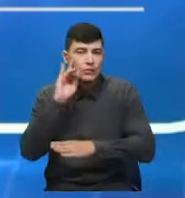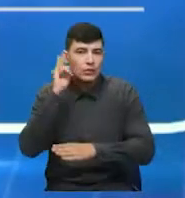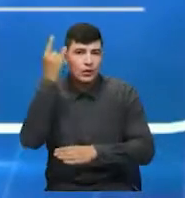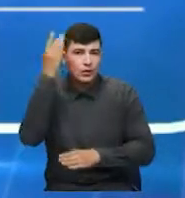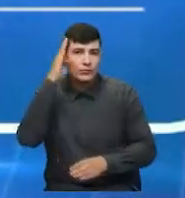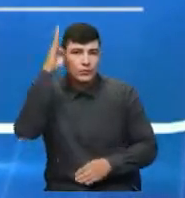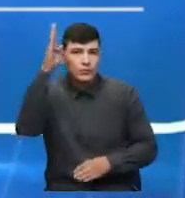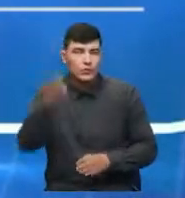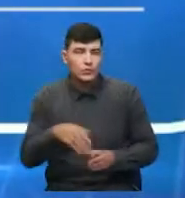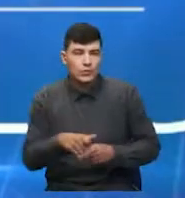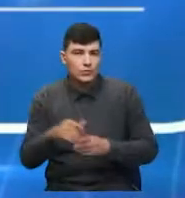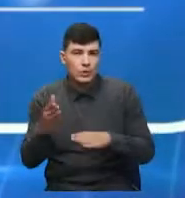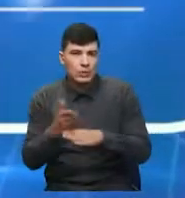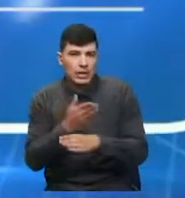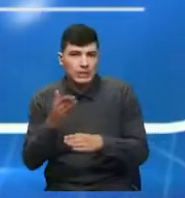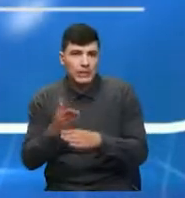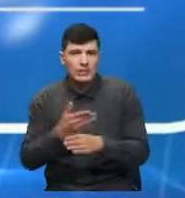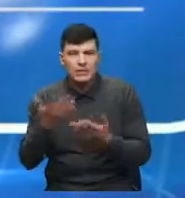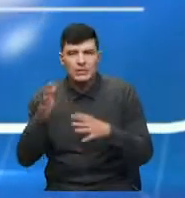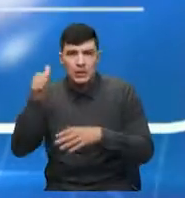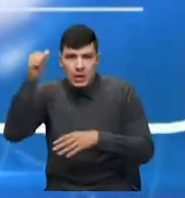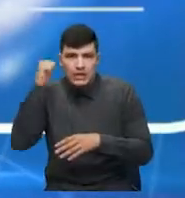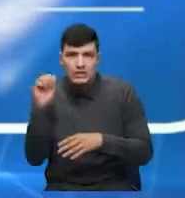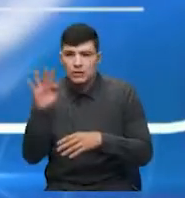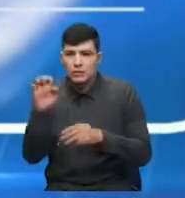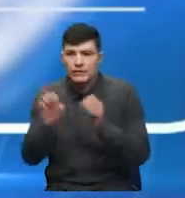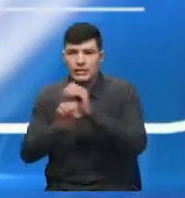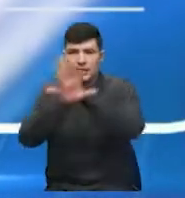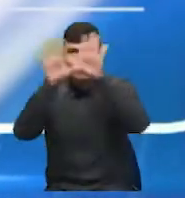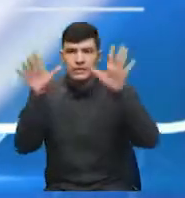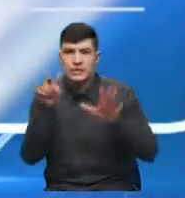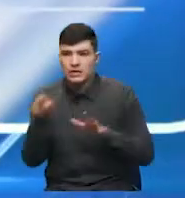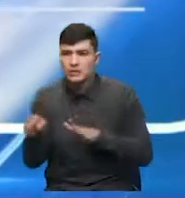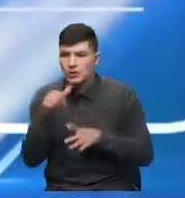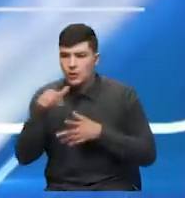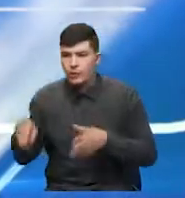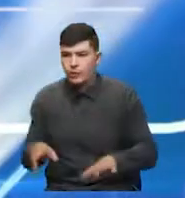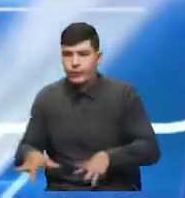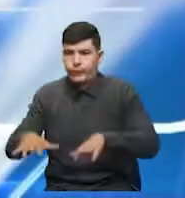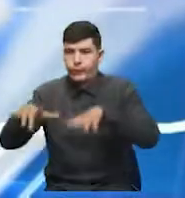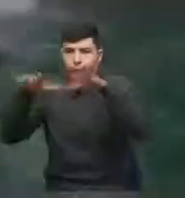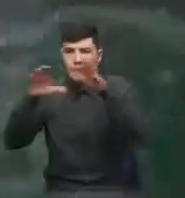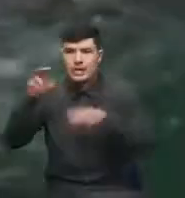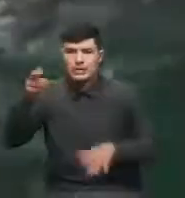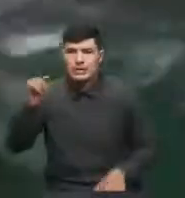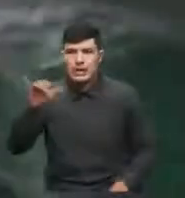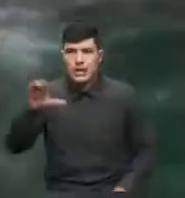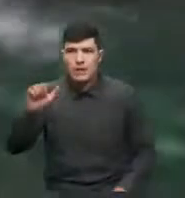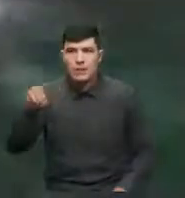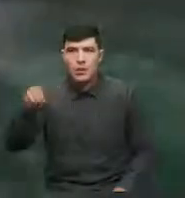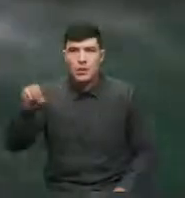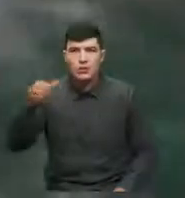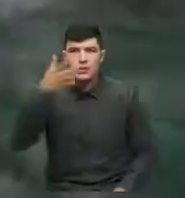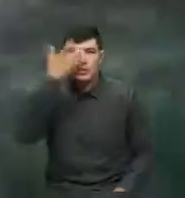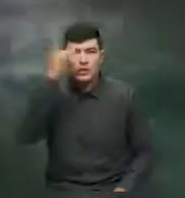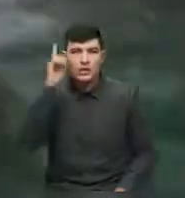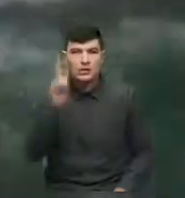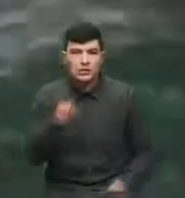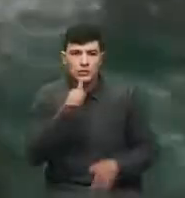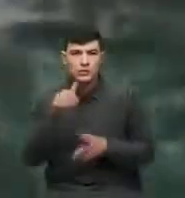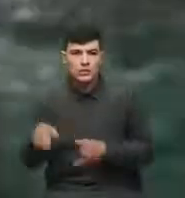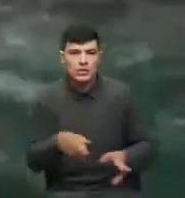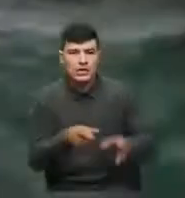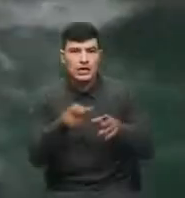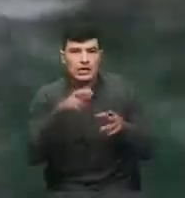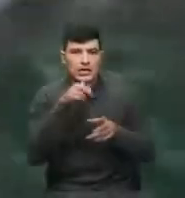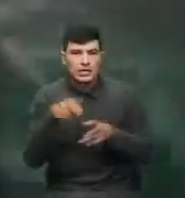ayer en las horas más o menos a las 9 de la mañana hubo una creciente súbita del Chicamocha, tal vez por el aumento de las aguas del río Chiscano.